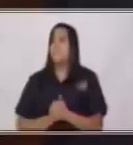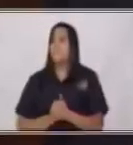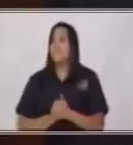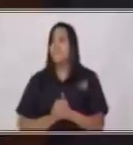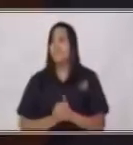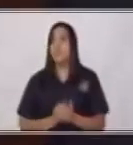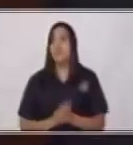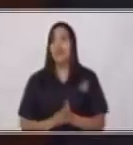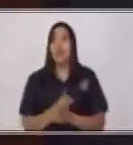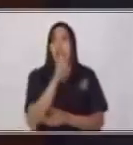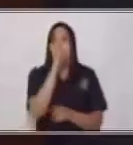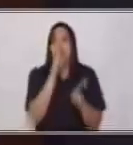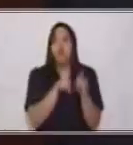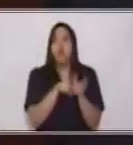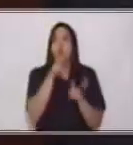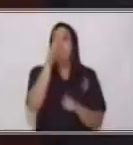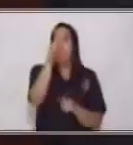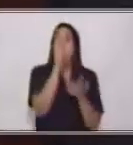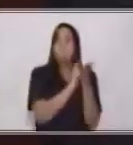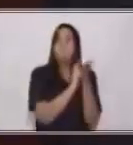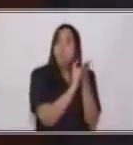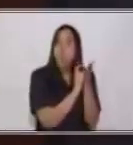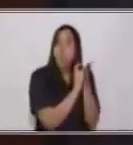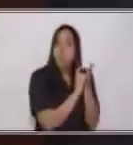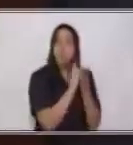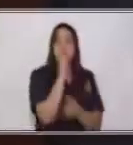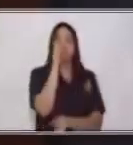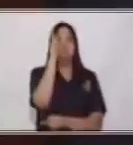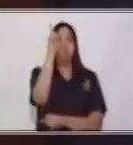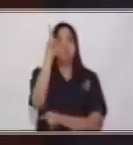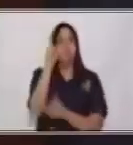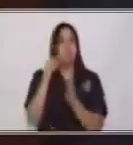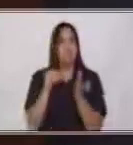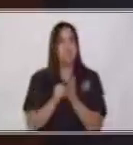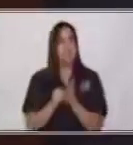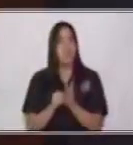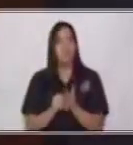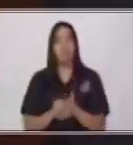Dice, un borrador, un quetzal.